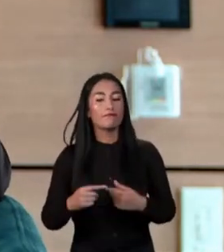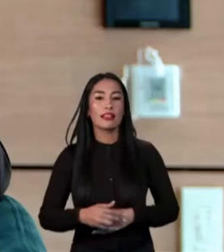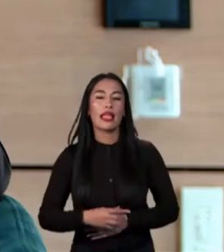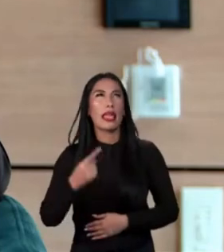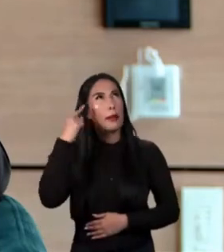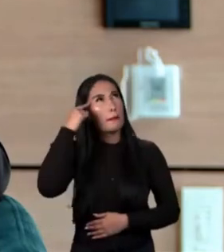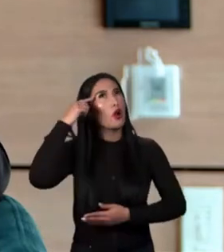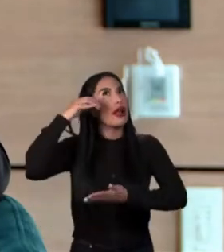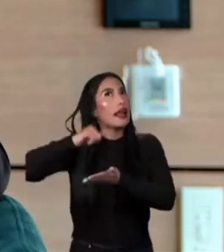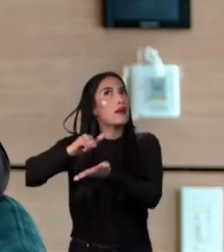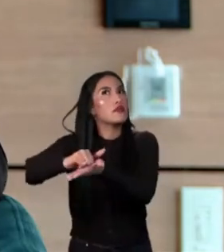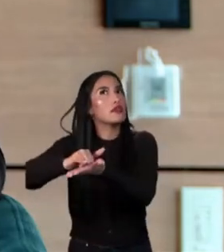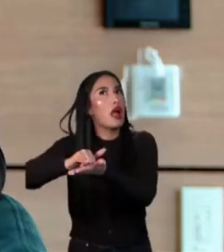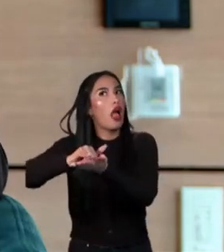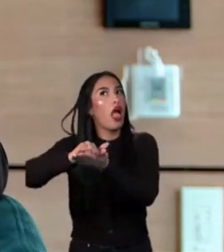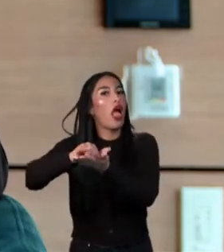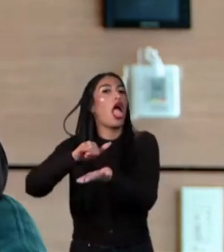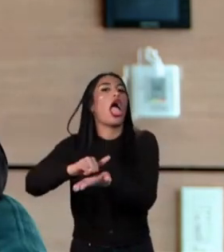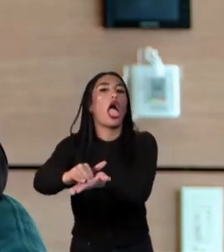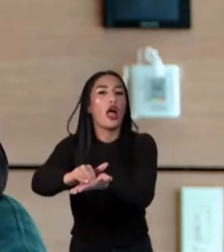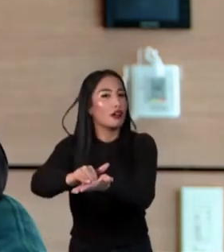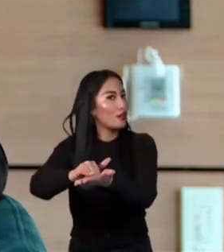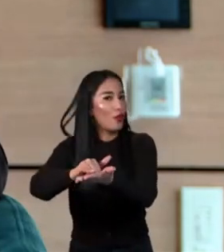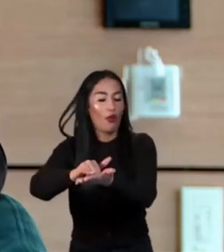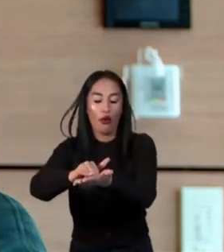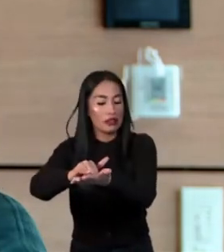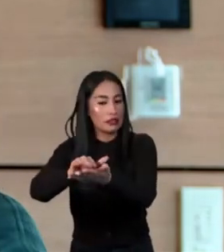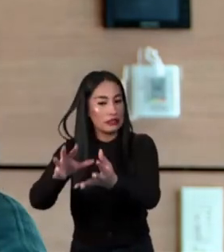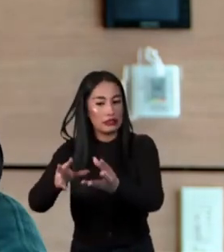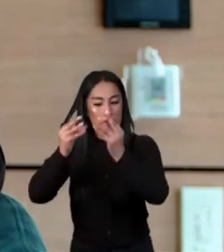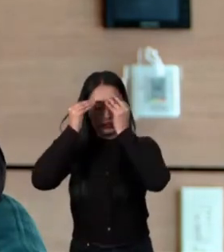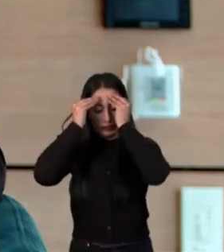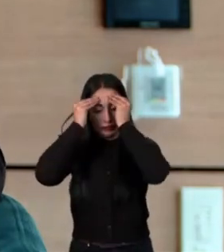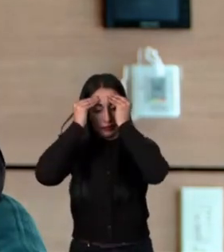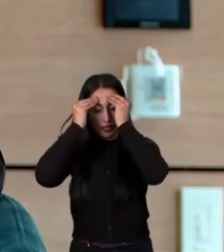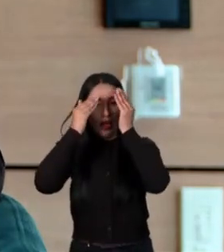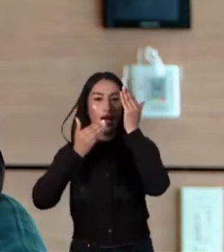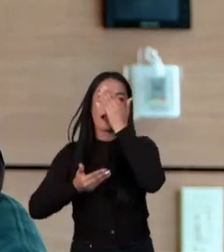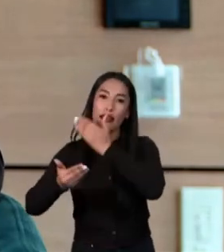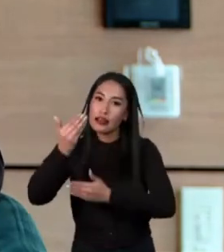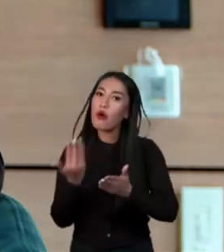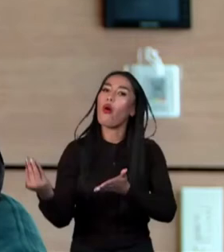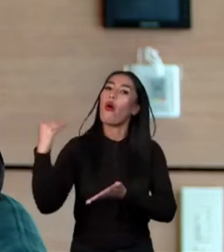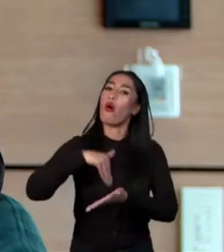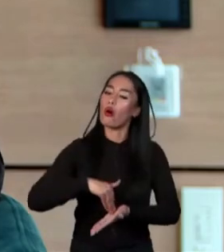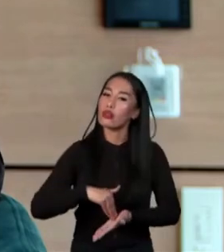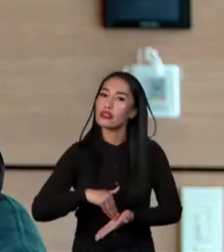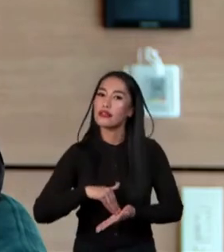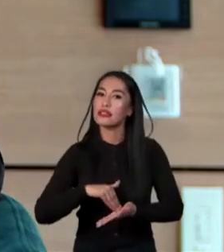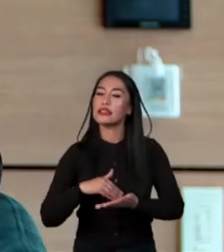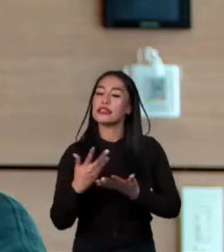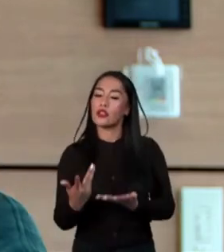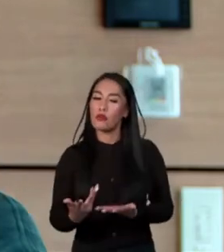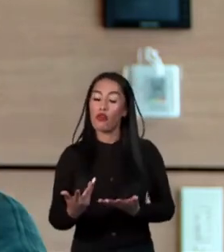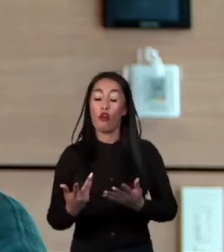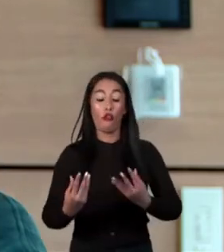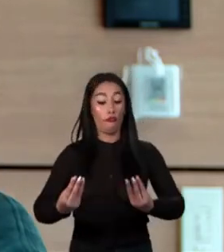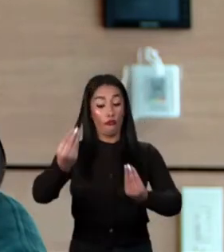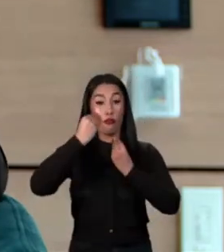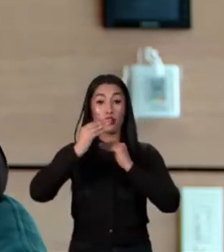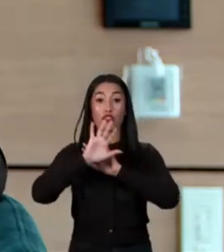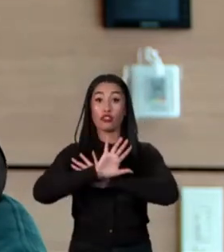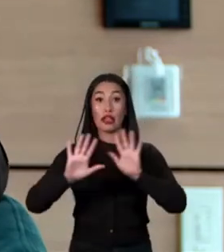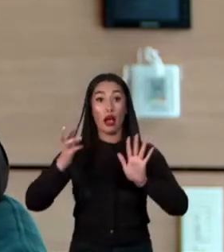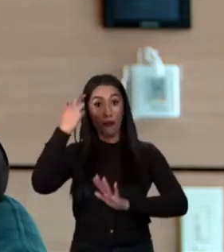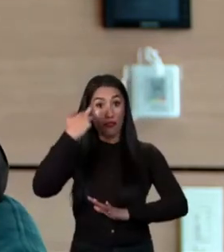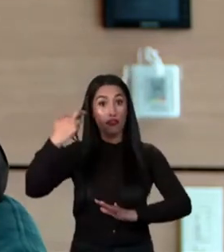importancia que tiene en este y gamos formación distinta a la formación puramente profesional y yo creo que el marco